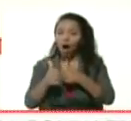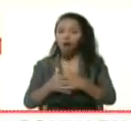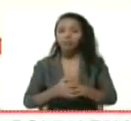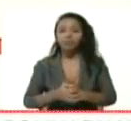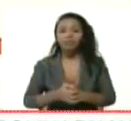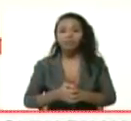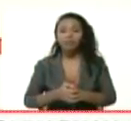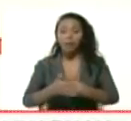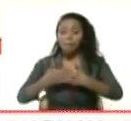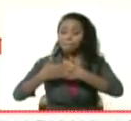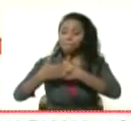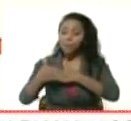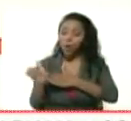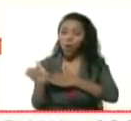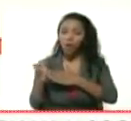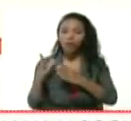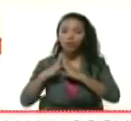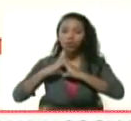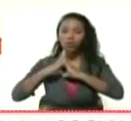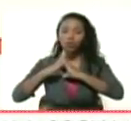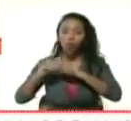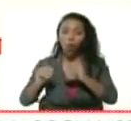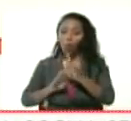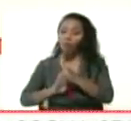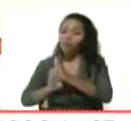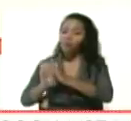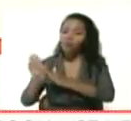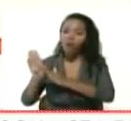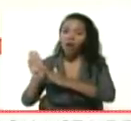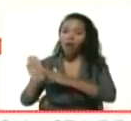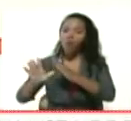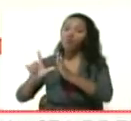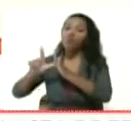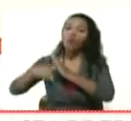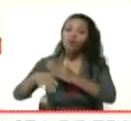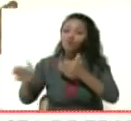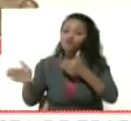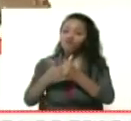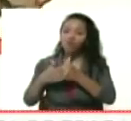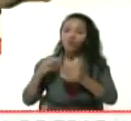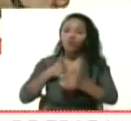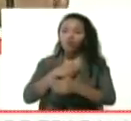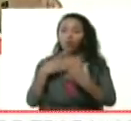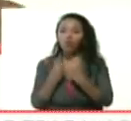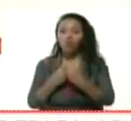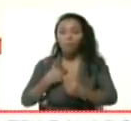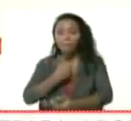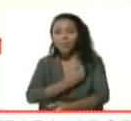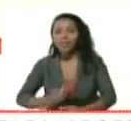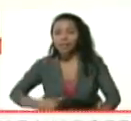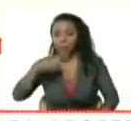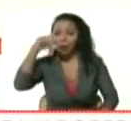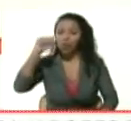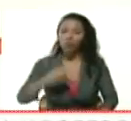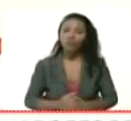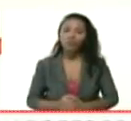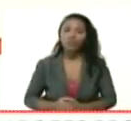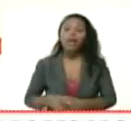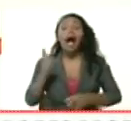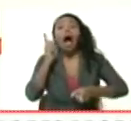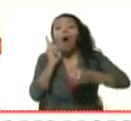en la apertura, en todo el desarrollo y luego en la clausura con el hermano presidente y algunos